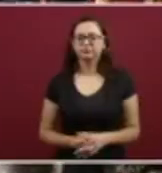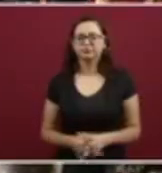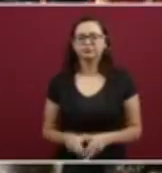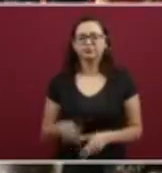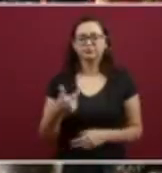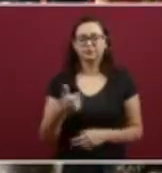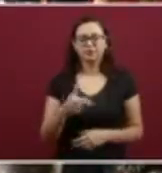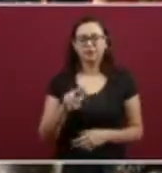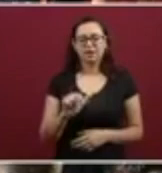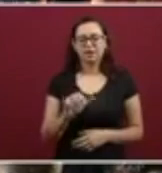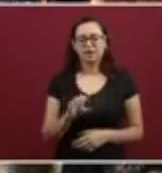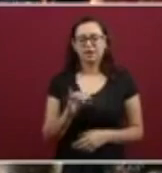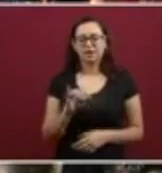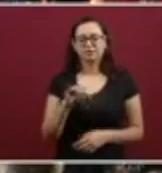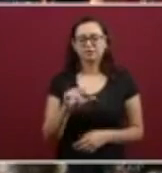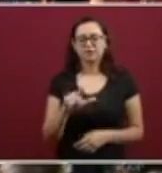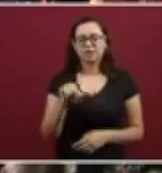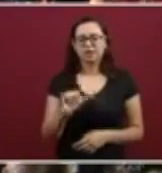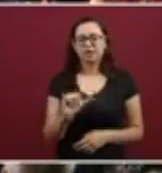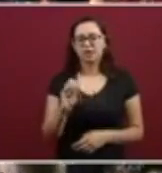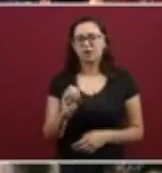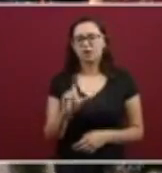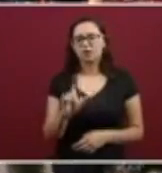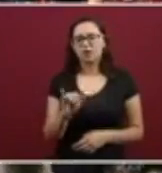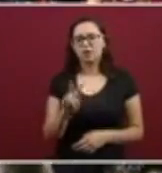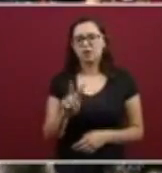Graciela Oliva Gómez.